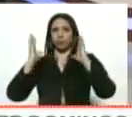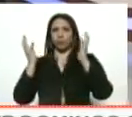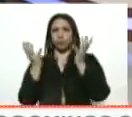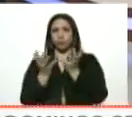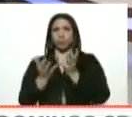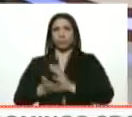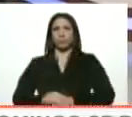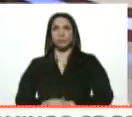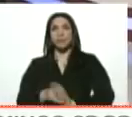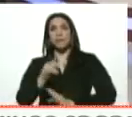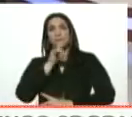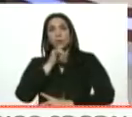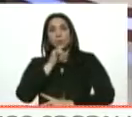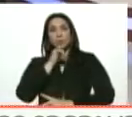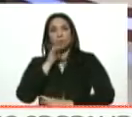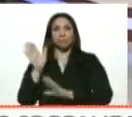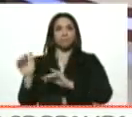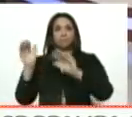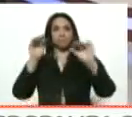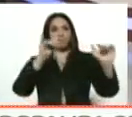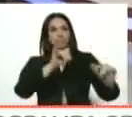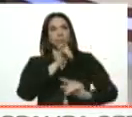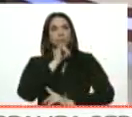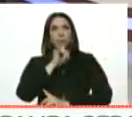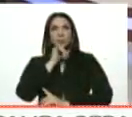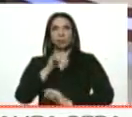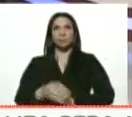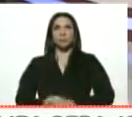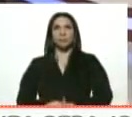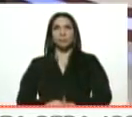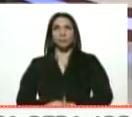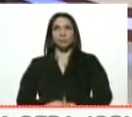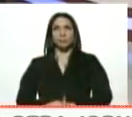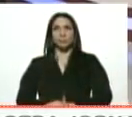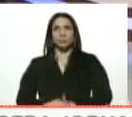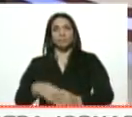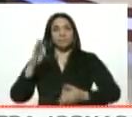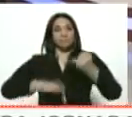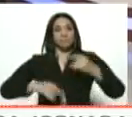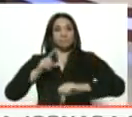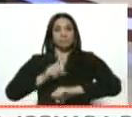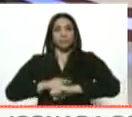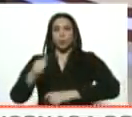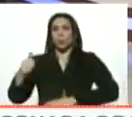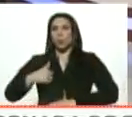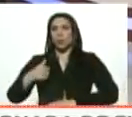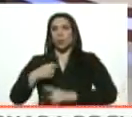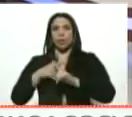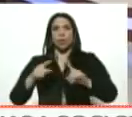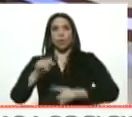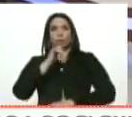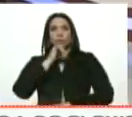mundial. Con esta información despedimos este avance de último minuto. Cualquier otro hecho